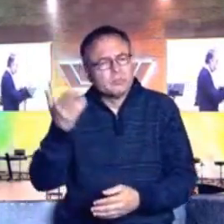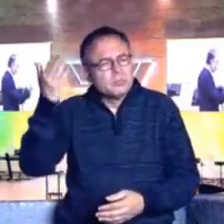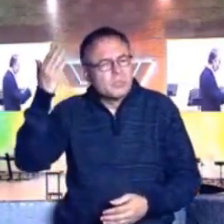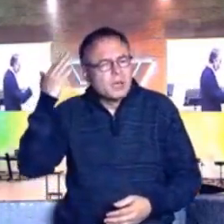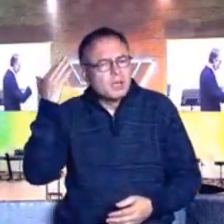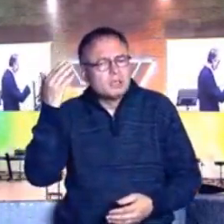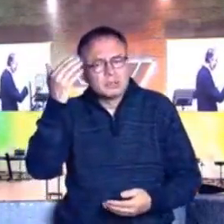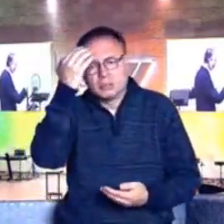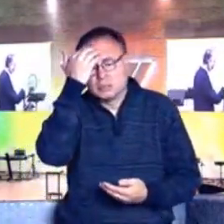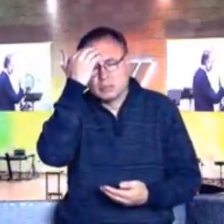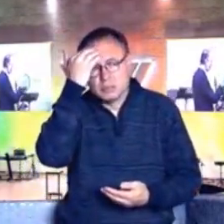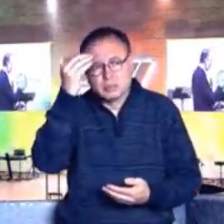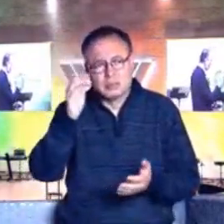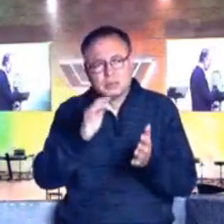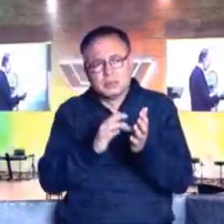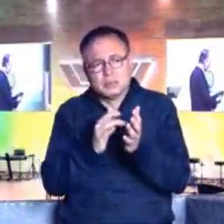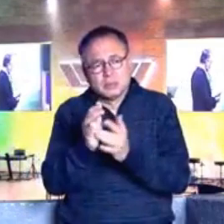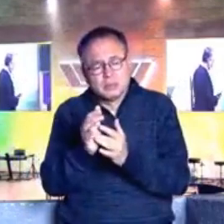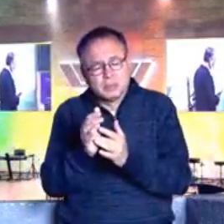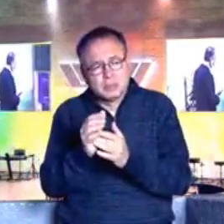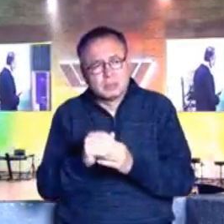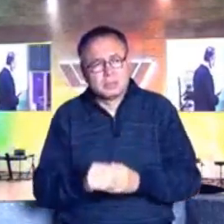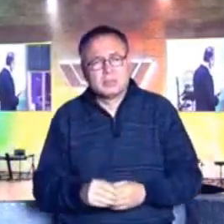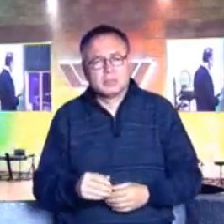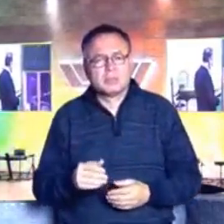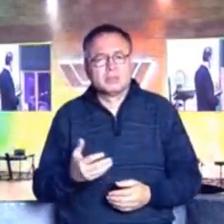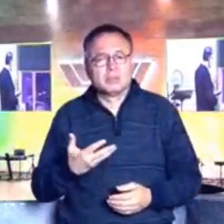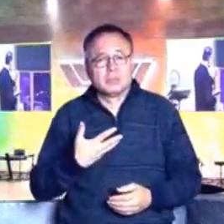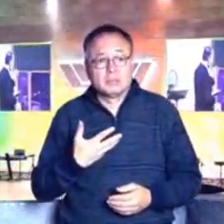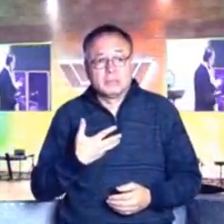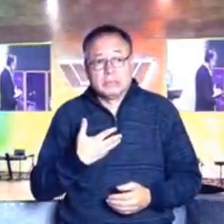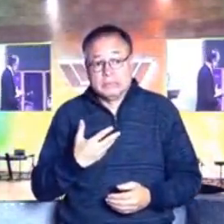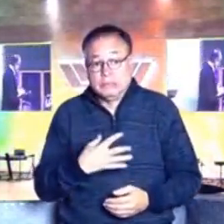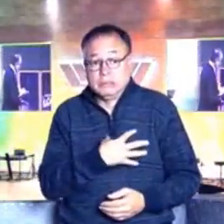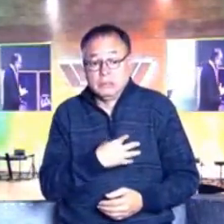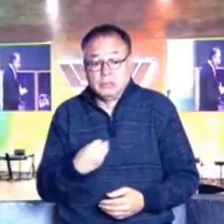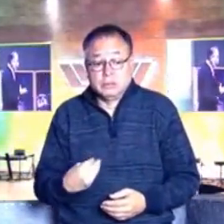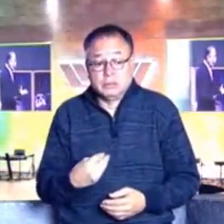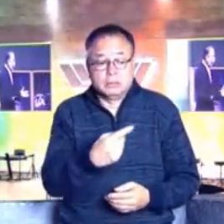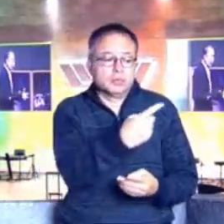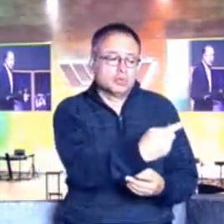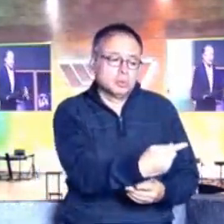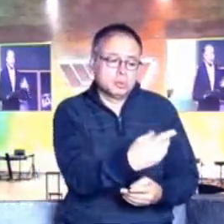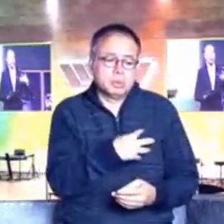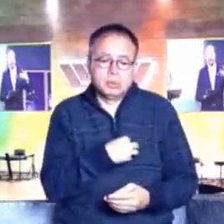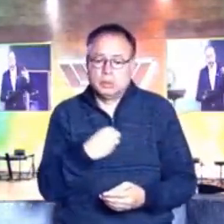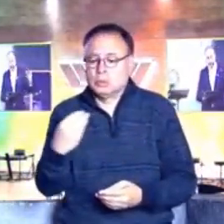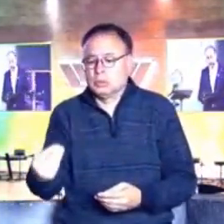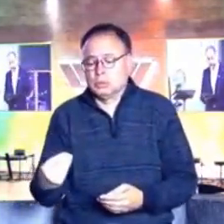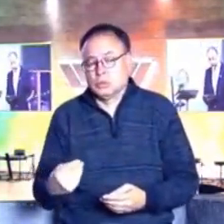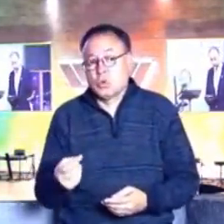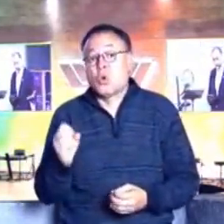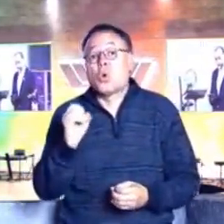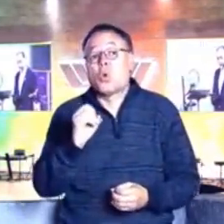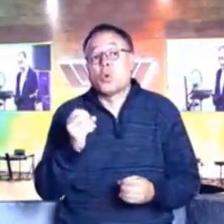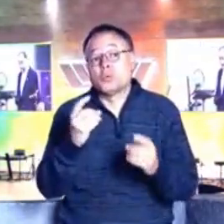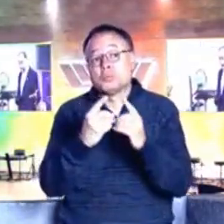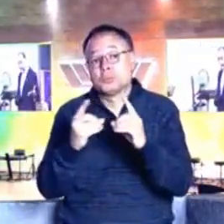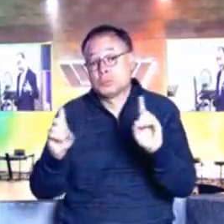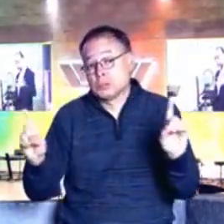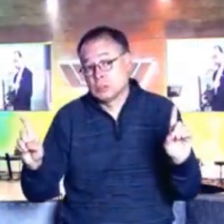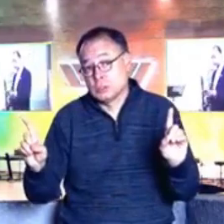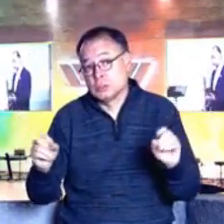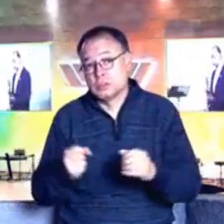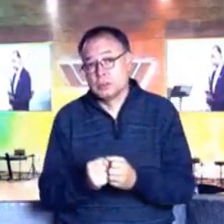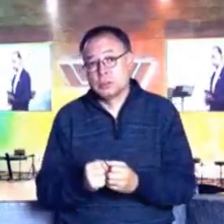y a lo mejor nunca se casaron con la persona con la que tuvieron los hijos o se divorciaron y